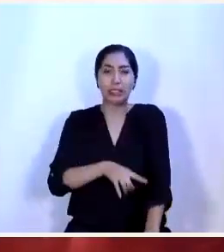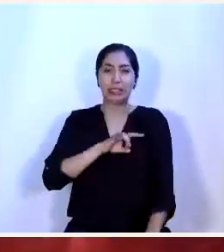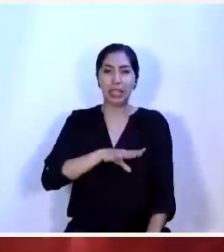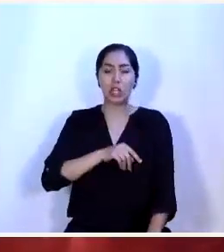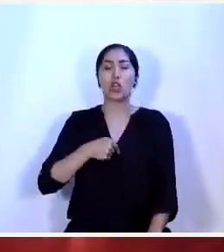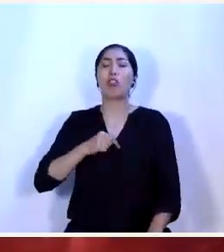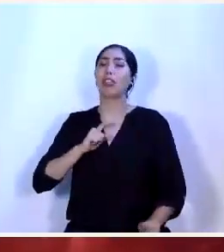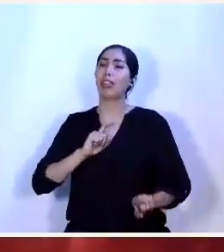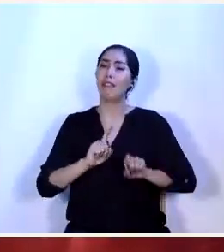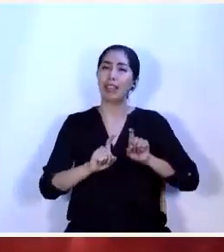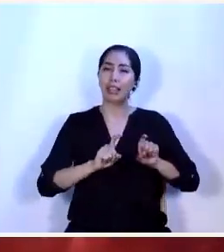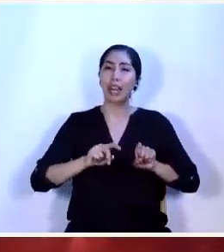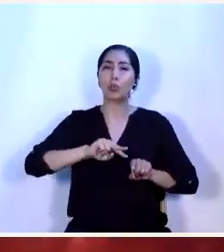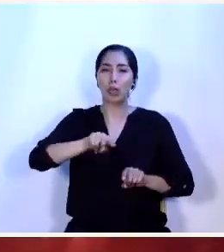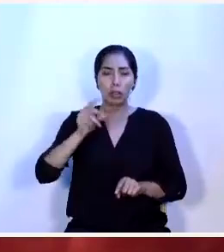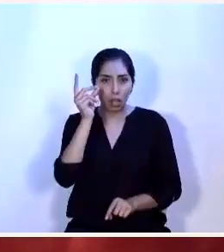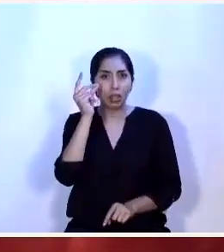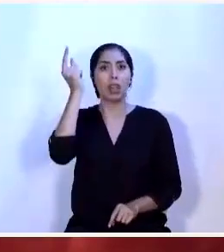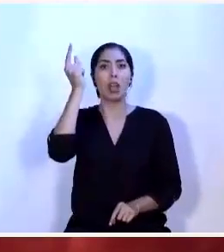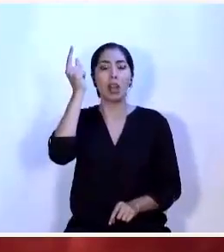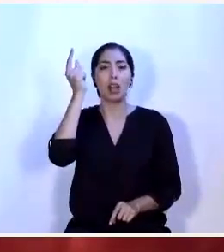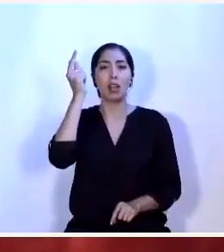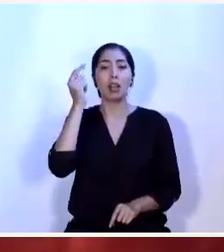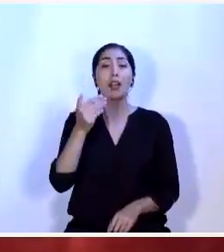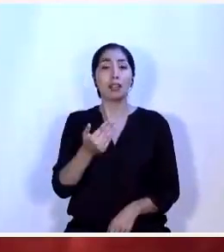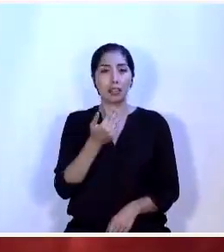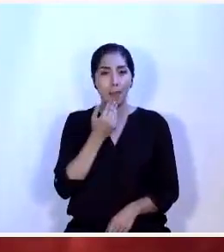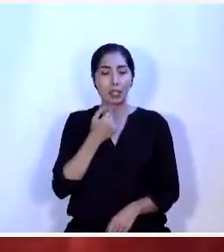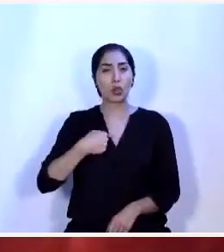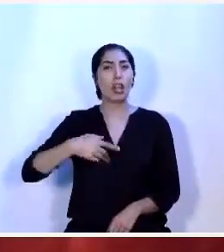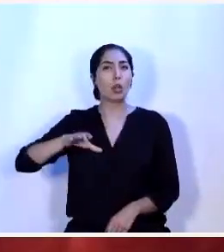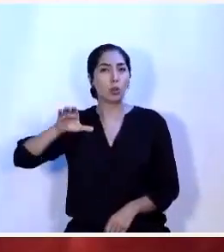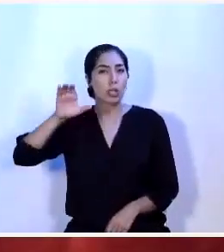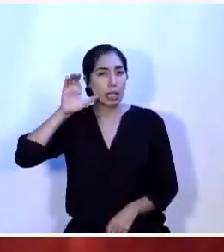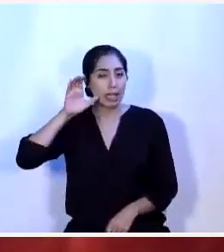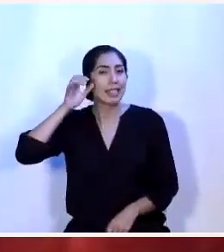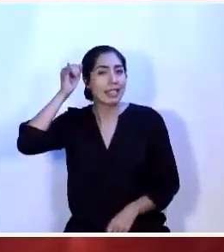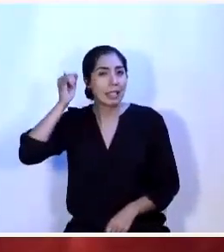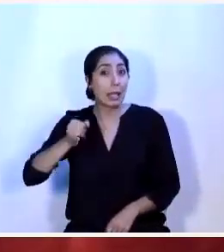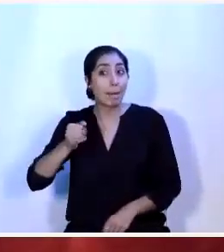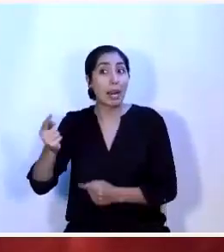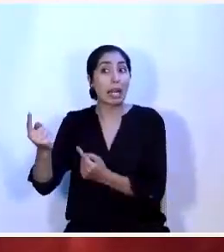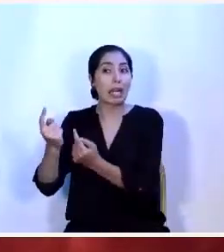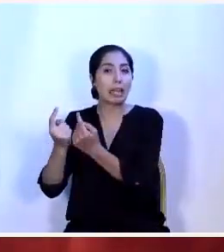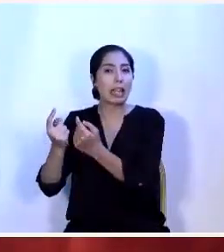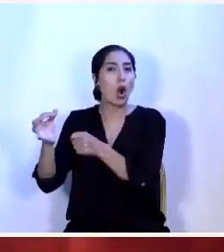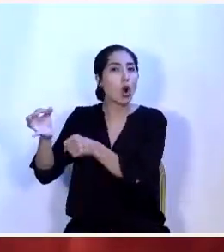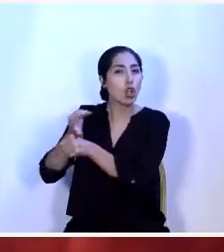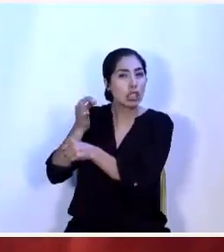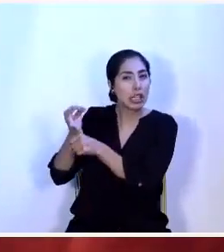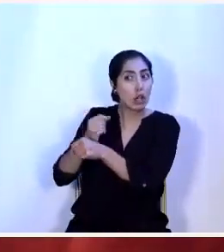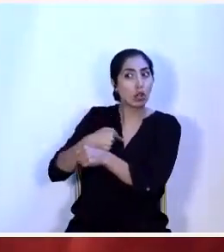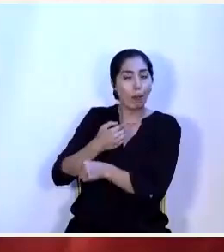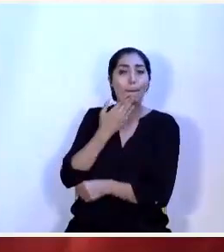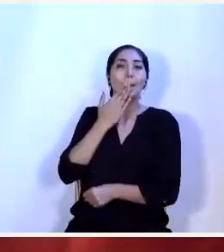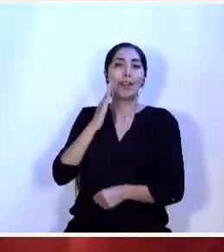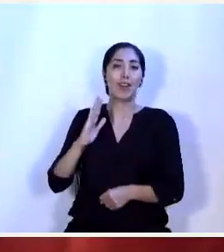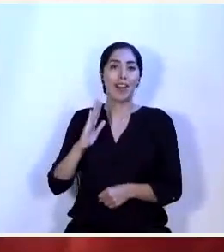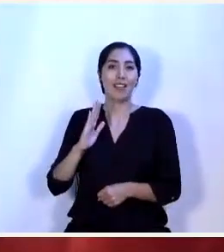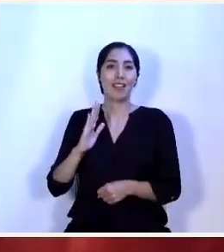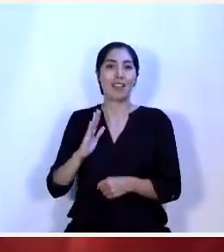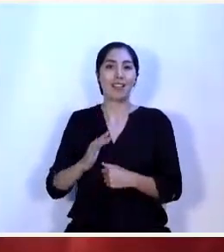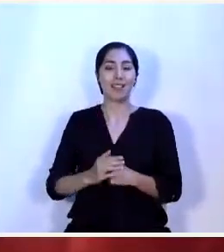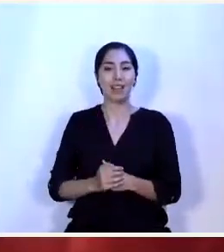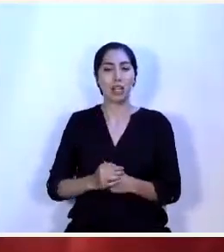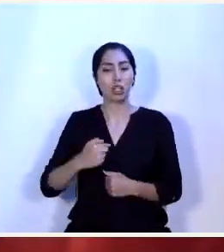pasión nuestras ideas y que a la vez escucharé siempre la crítica constructiva para mejorar, que